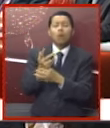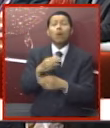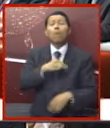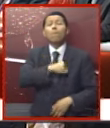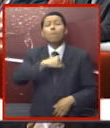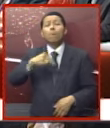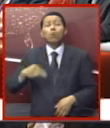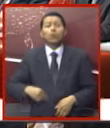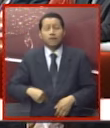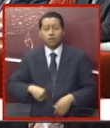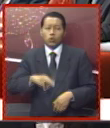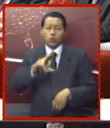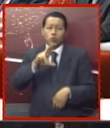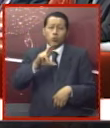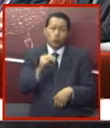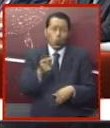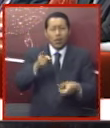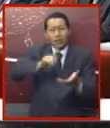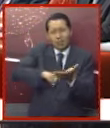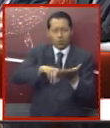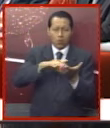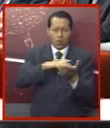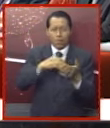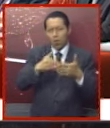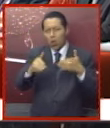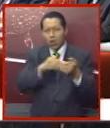forman parte del modelo educativo, por lo que se